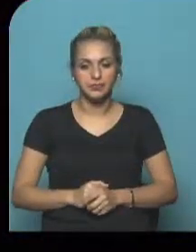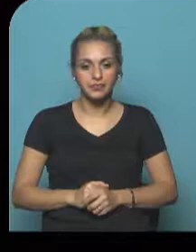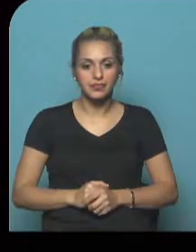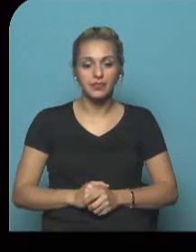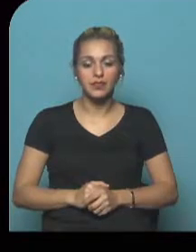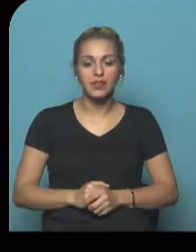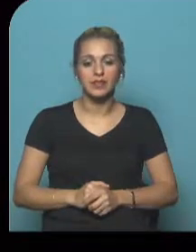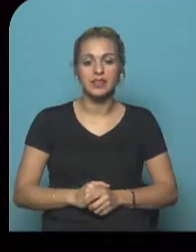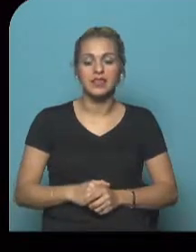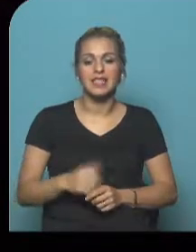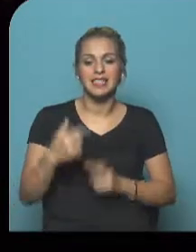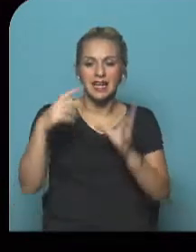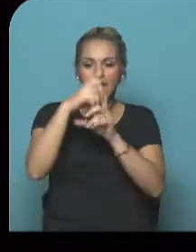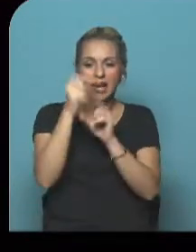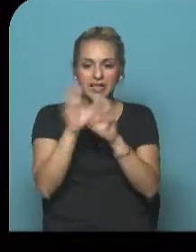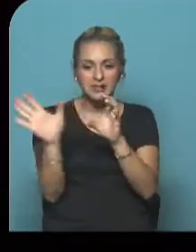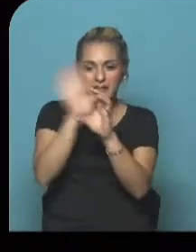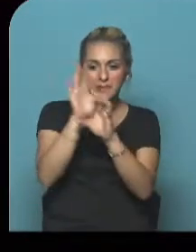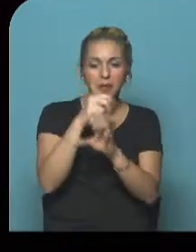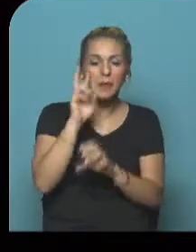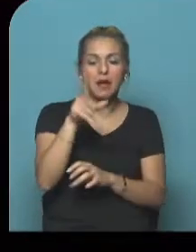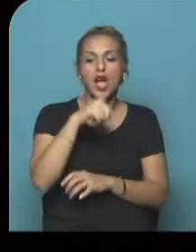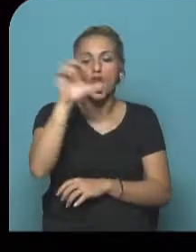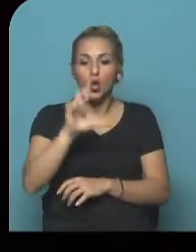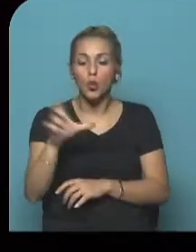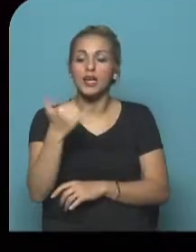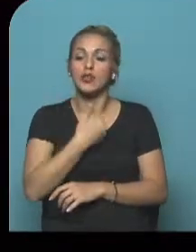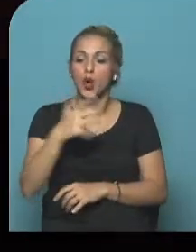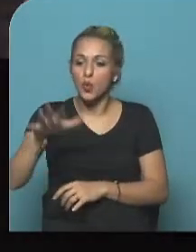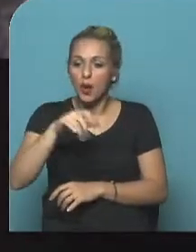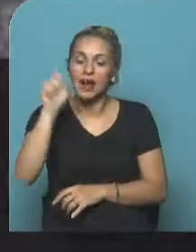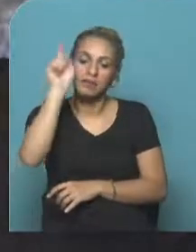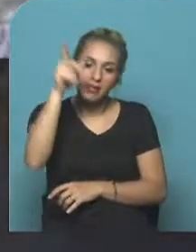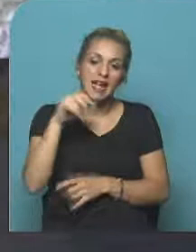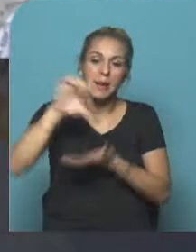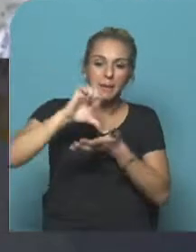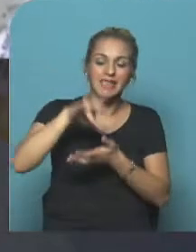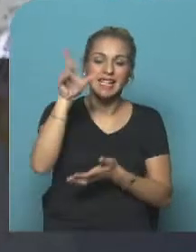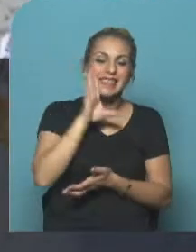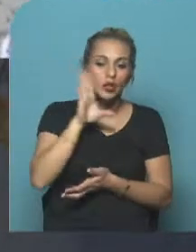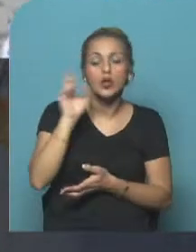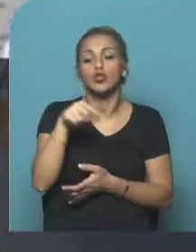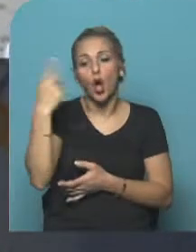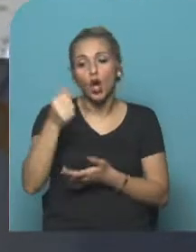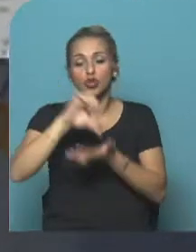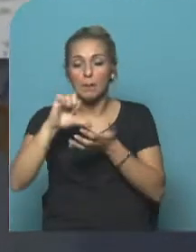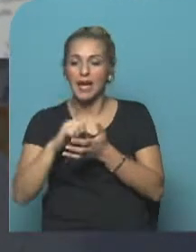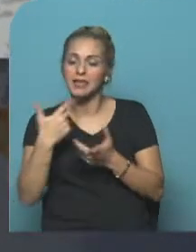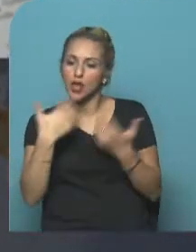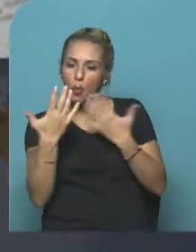Eclipse total de sol. Se verá el lunes en 12 estados de Estados Unidos. En otros países,